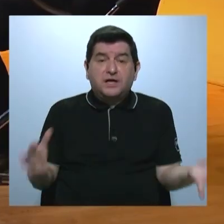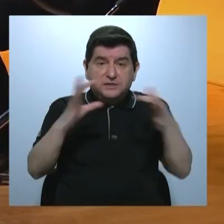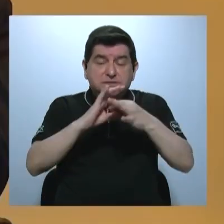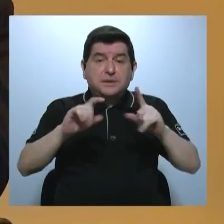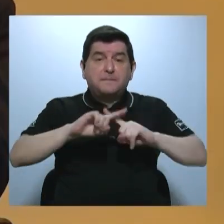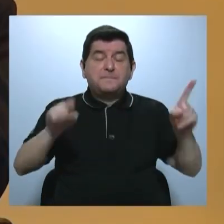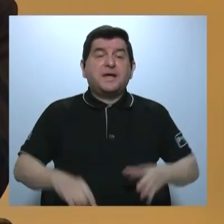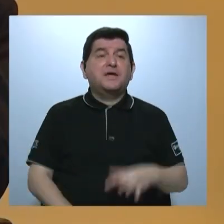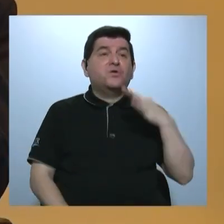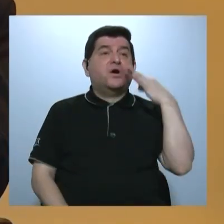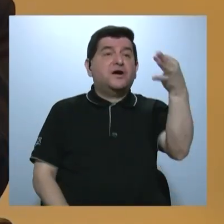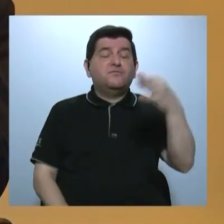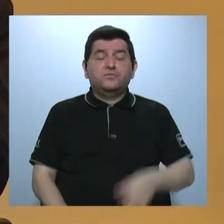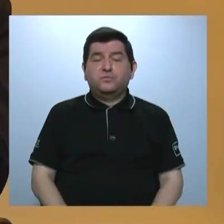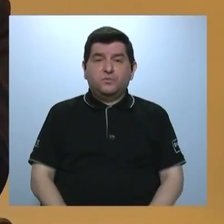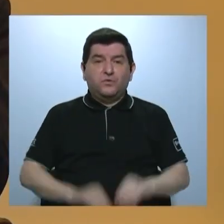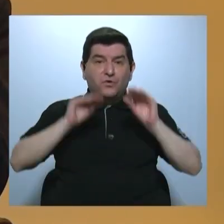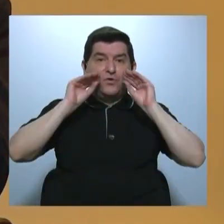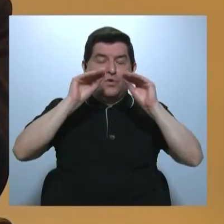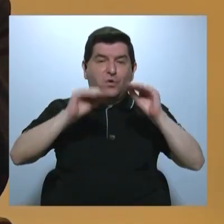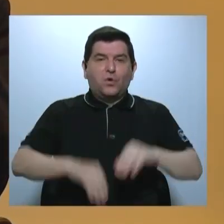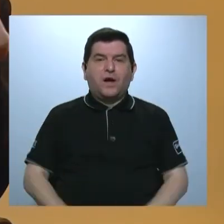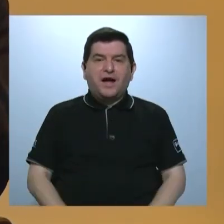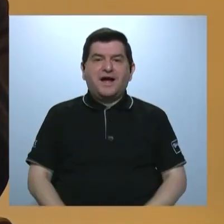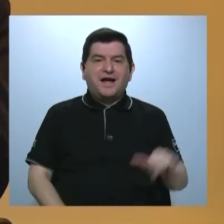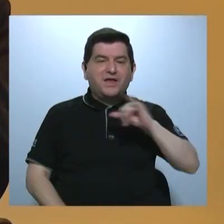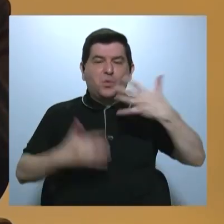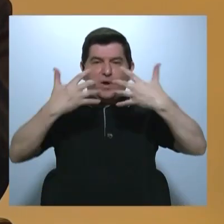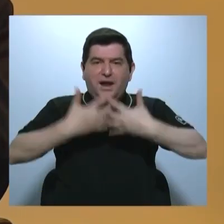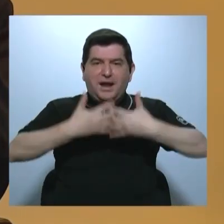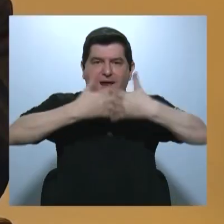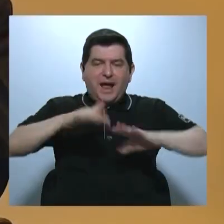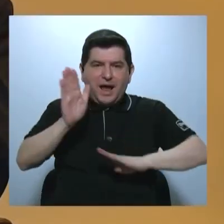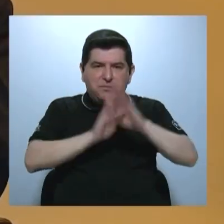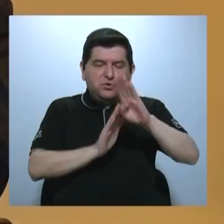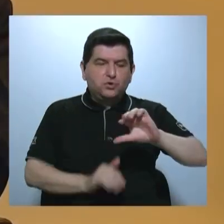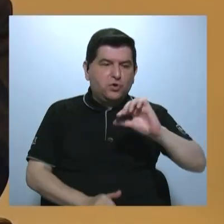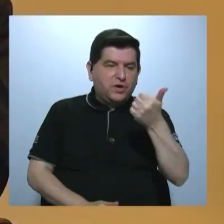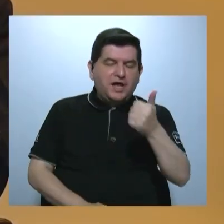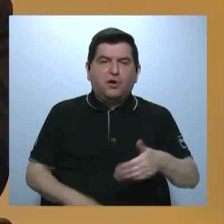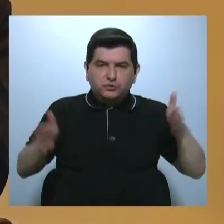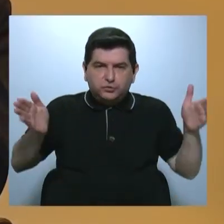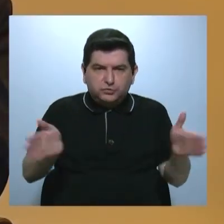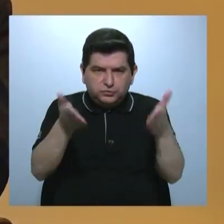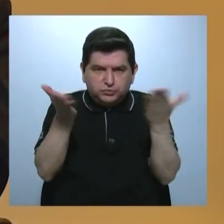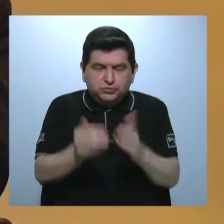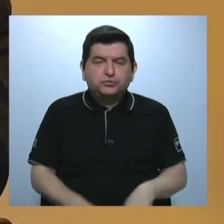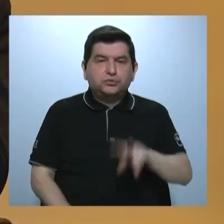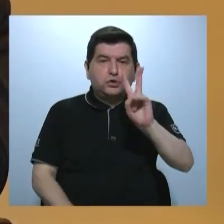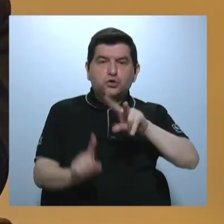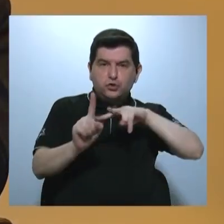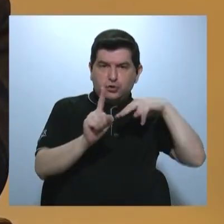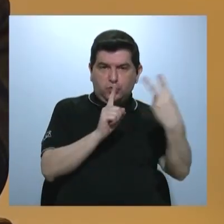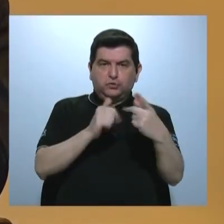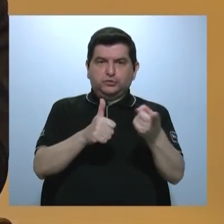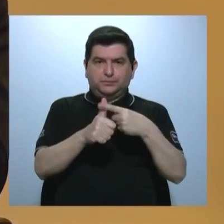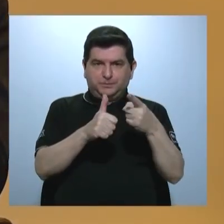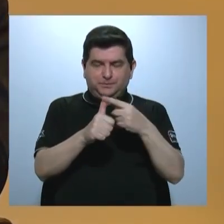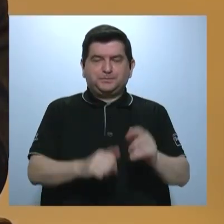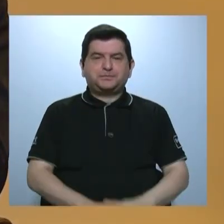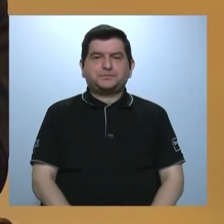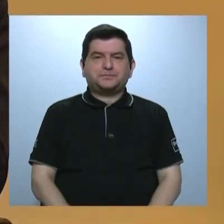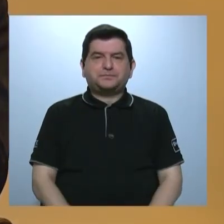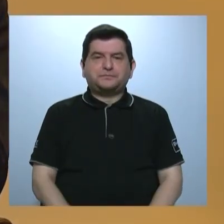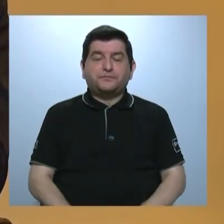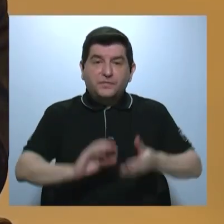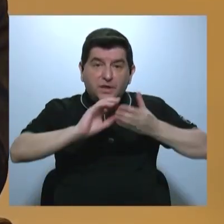largo plazo la educación es el motor que más mueve el desarrollo porque va potenciando los demás. Y acá nosotros lo analizamos desde 2 perspectivas. Primero, cuáles